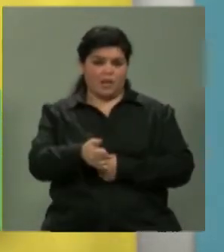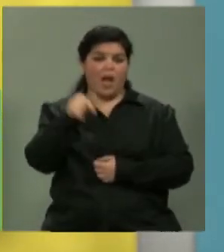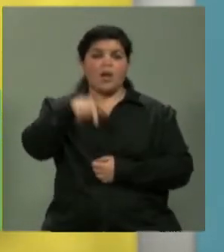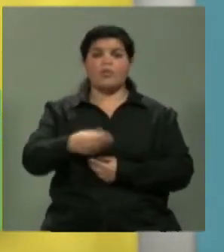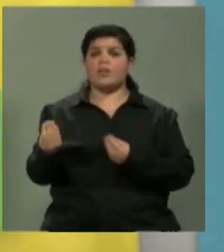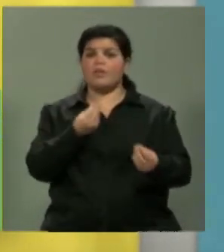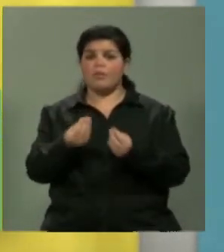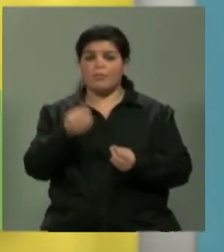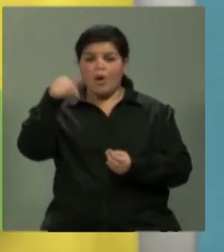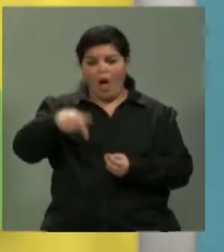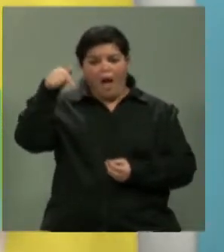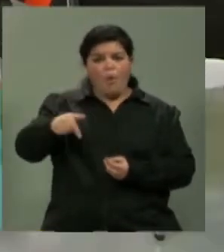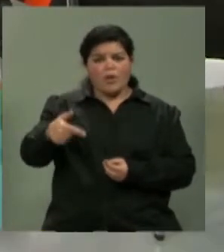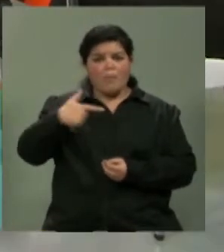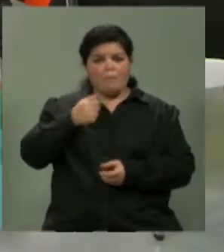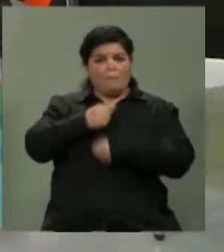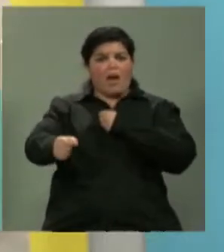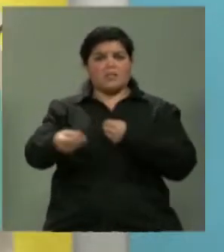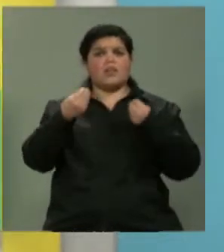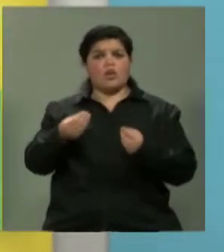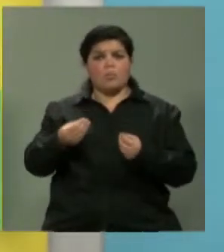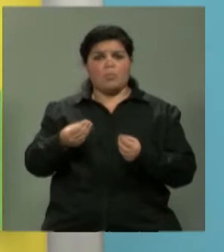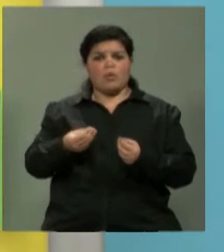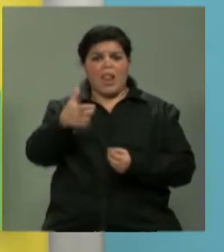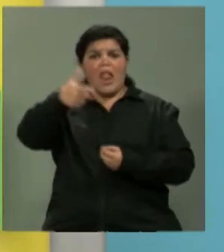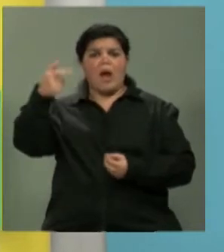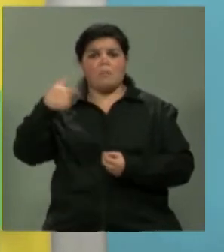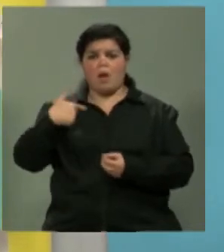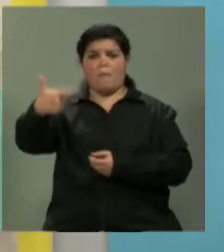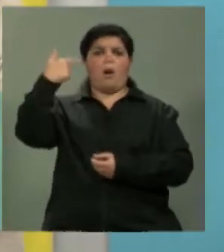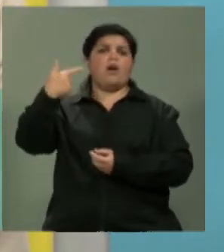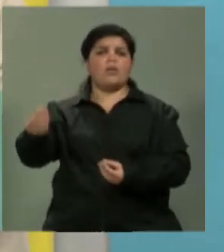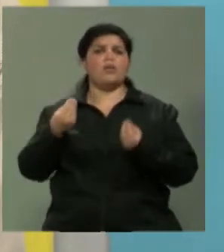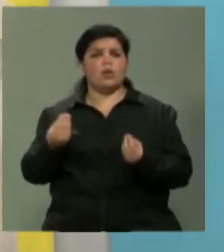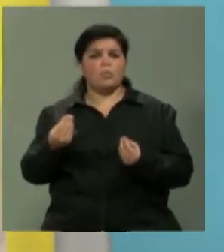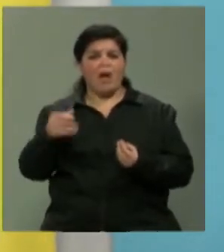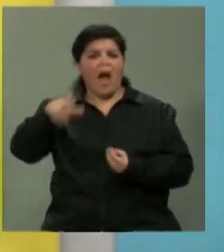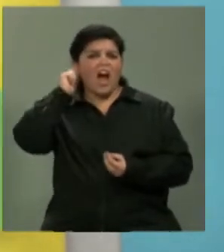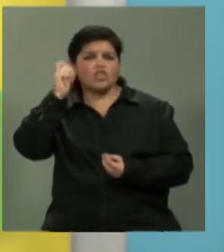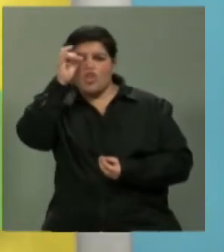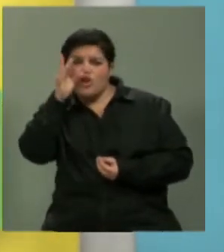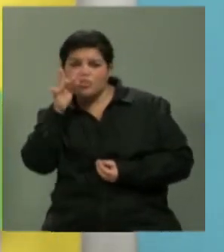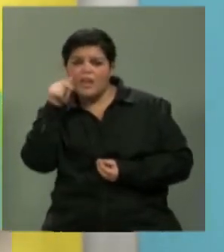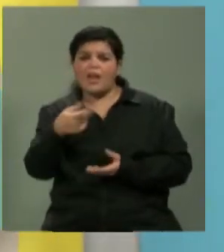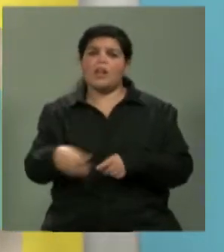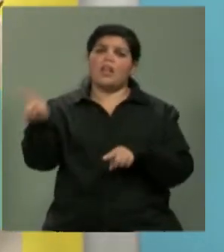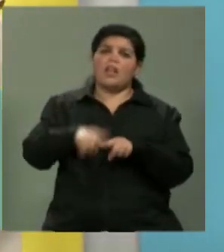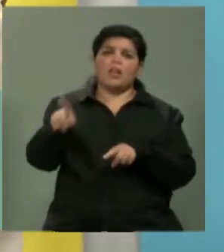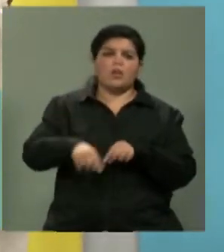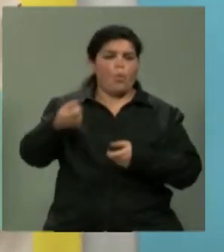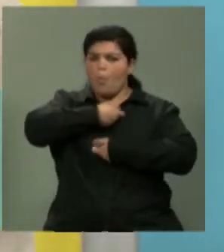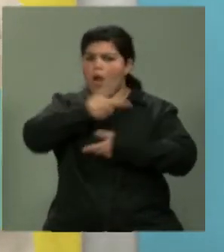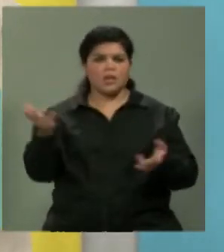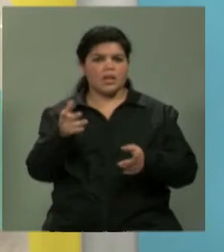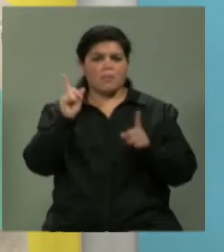este que nos mata ahora. ¿Qué hacemos con la bala que nos mata hoy? La tire un pibe de 12 años, un reincidente o quien sea.